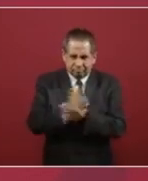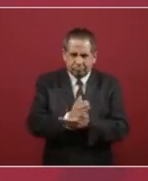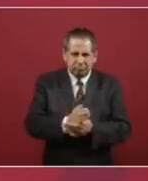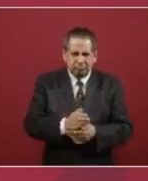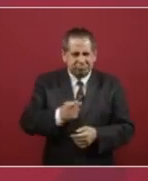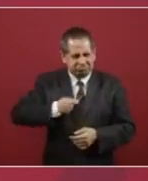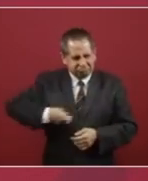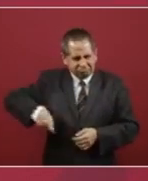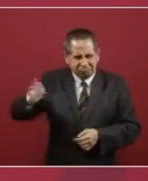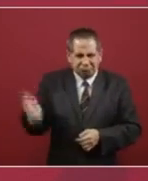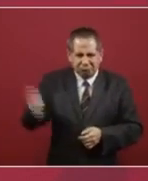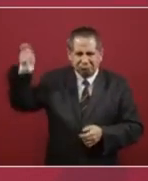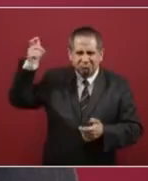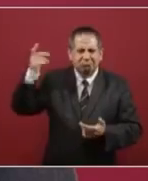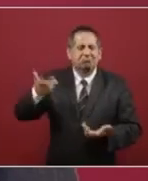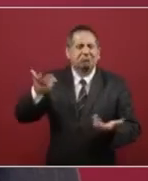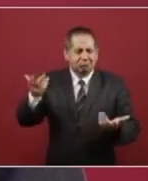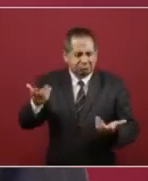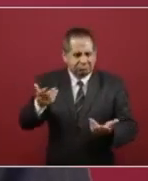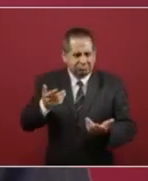canso ganso.